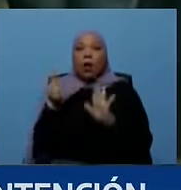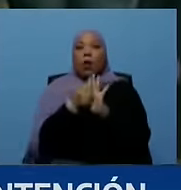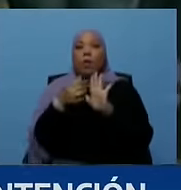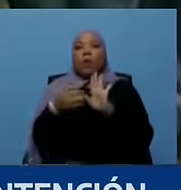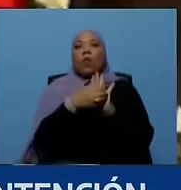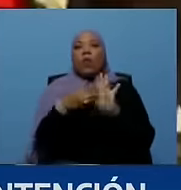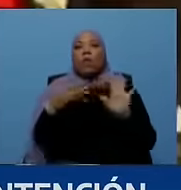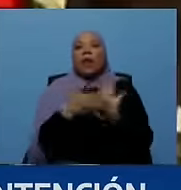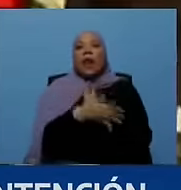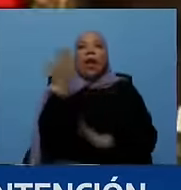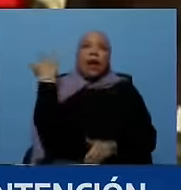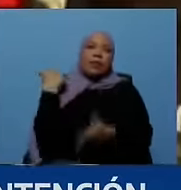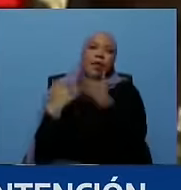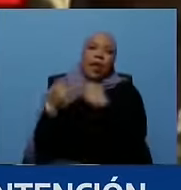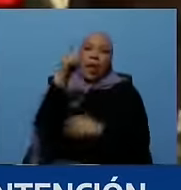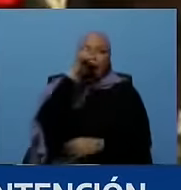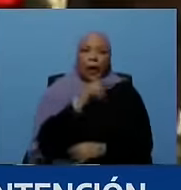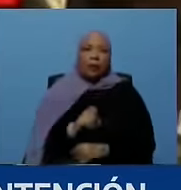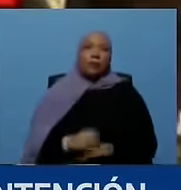Yo me voy a parar por aquí porque